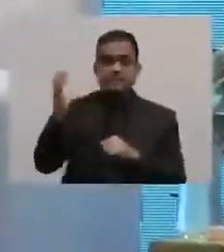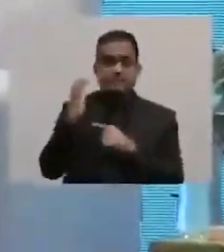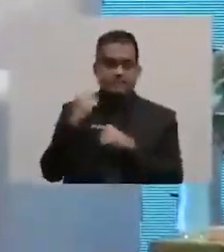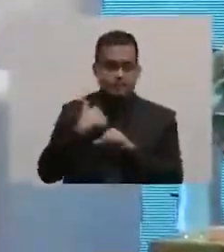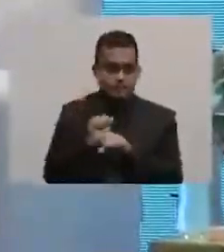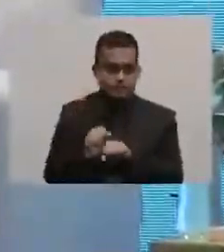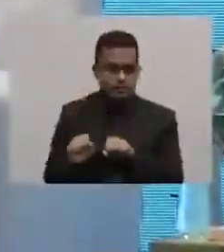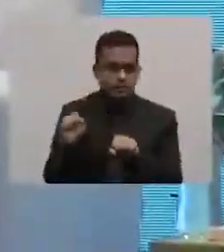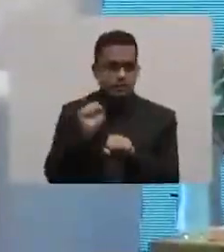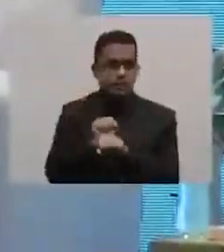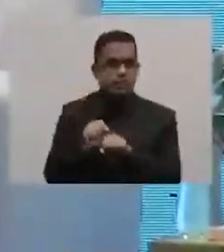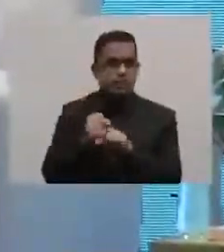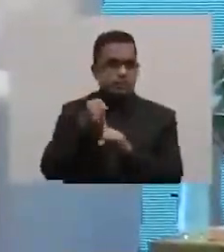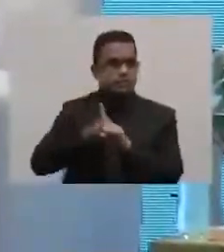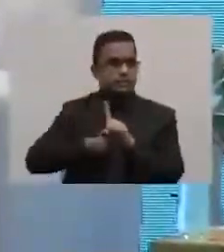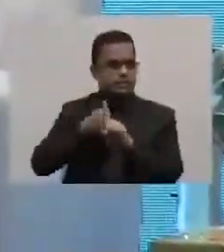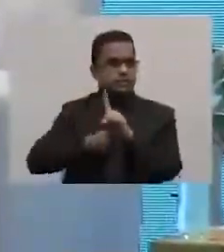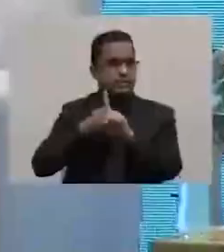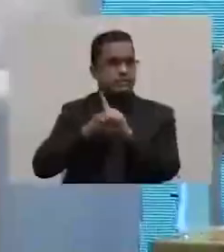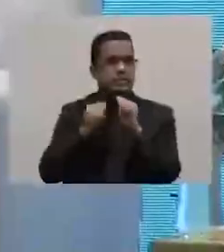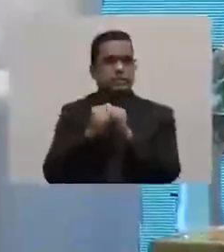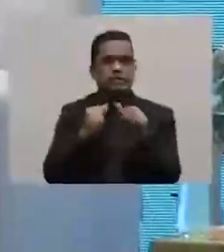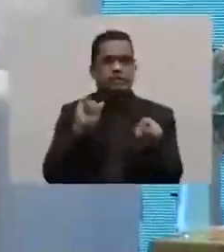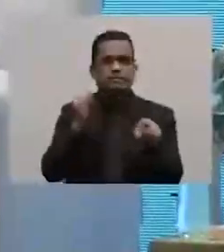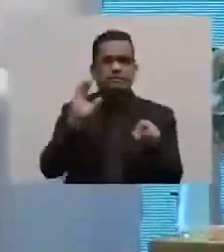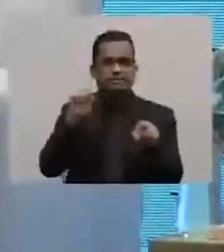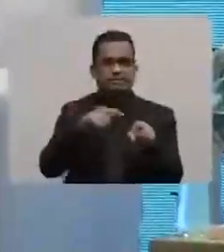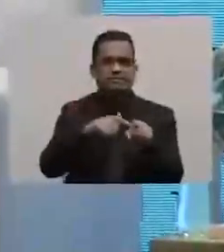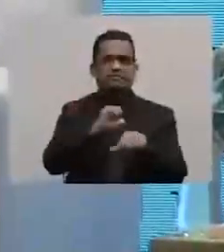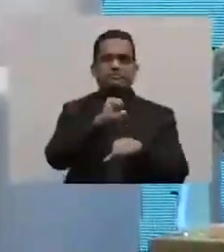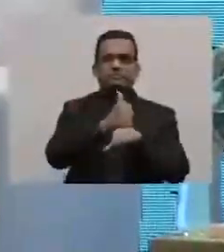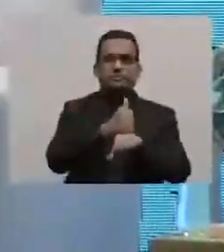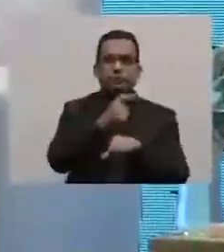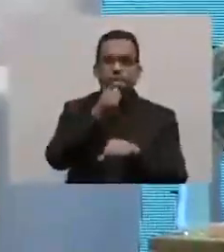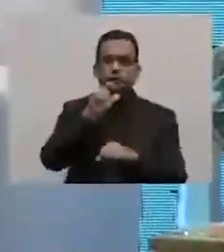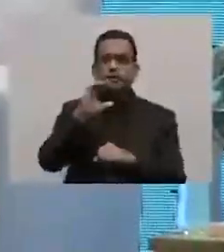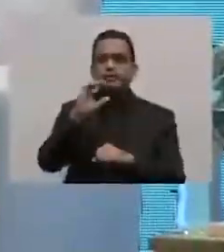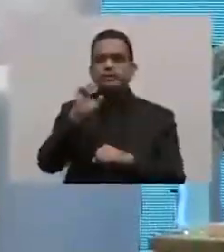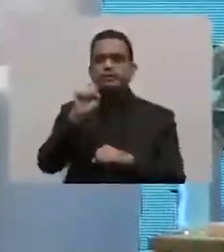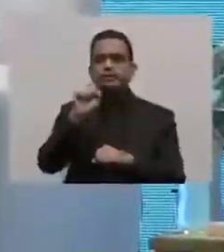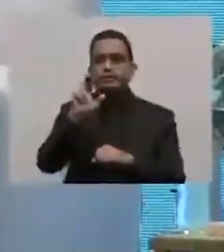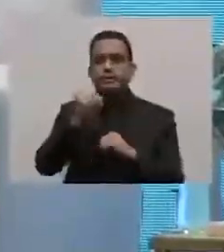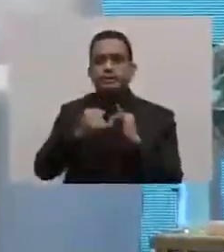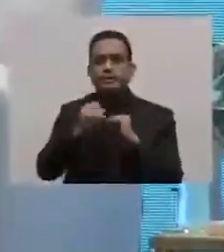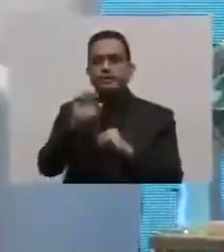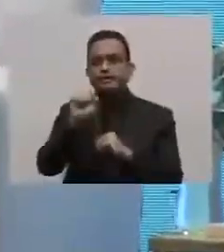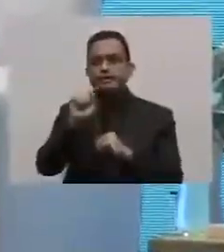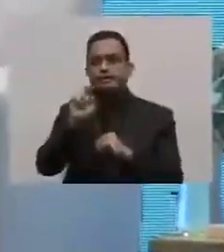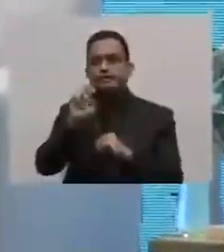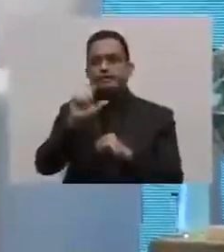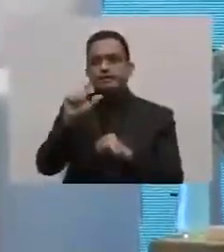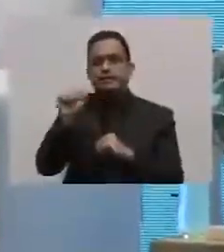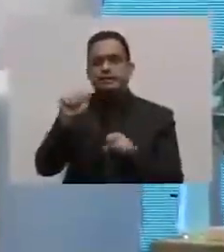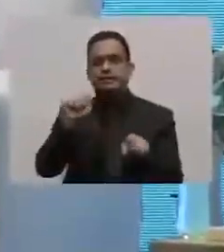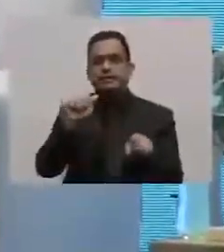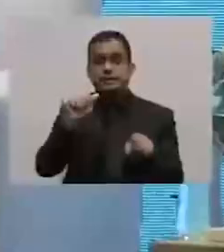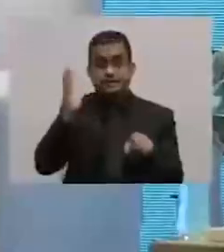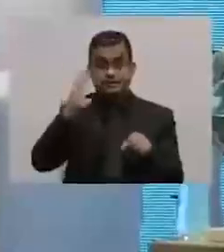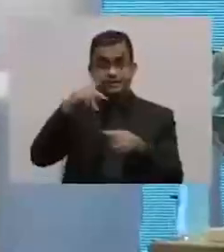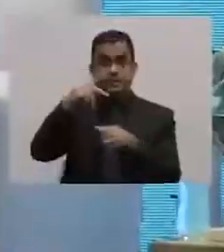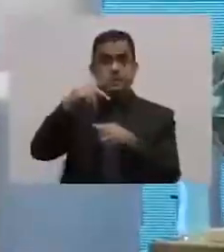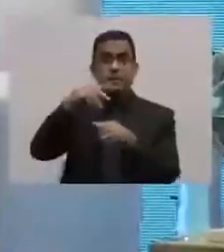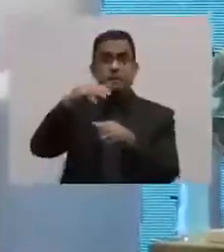batallar con la Junta Central Electoral que encabezó el doctor César Estrella Sadalá, producto justamente después de una crisis